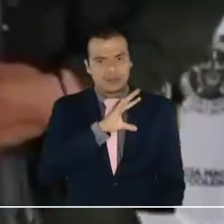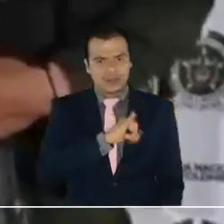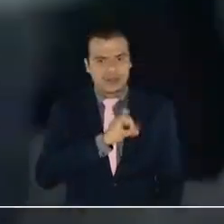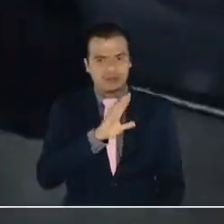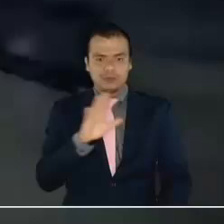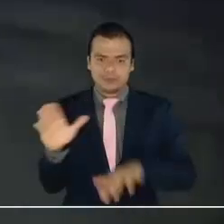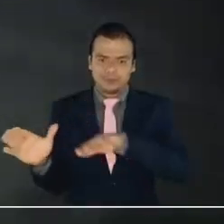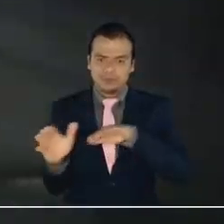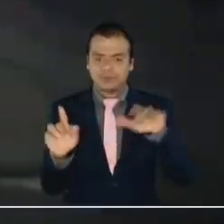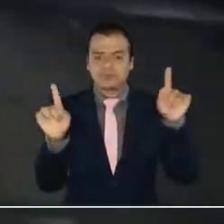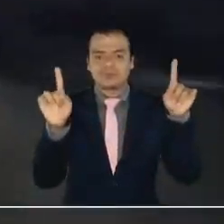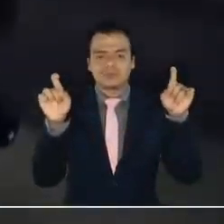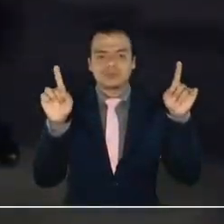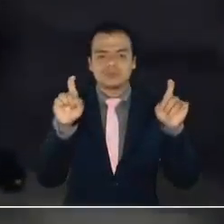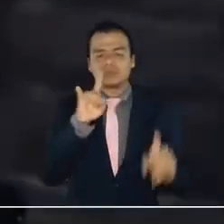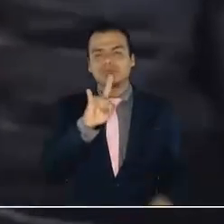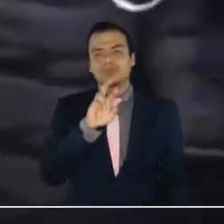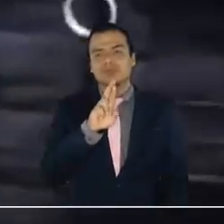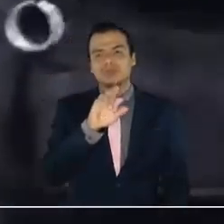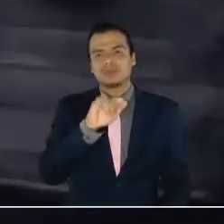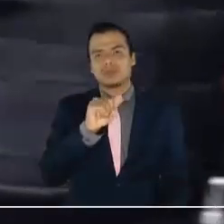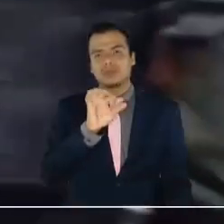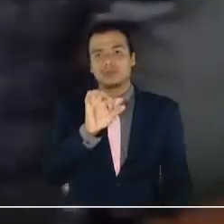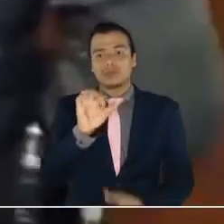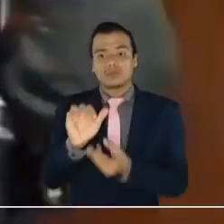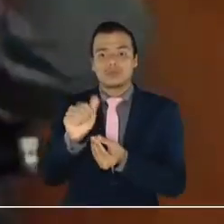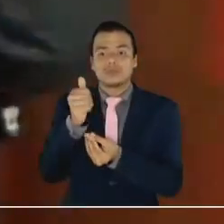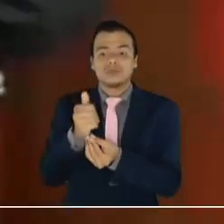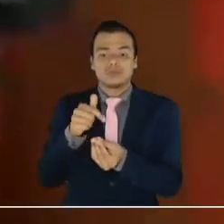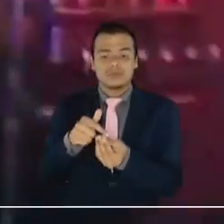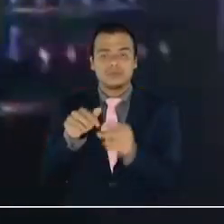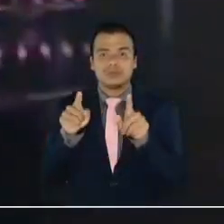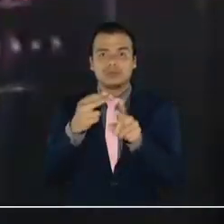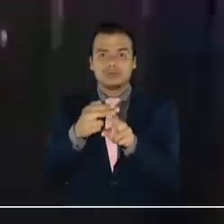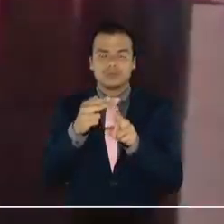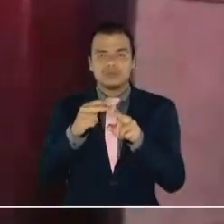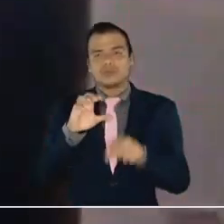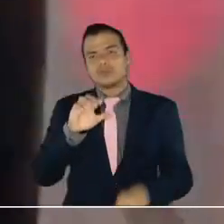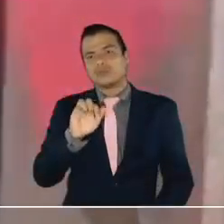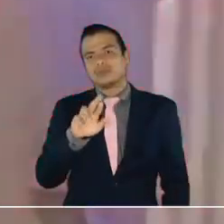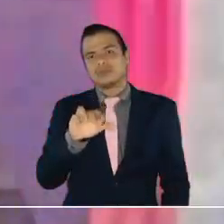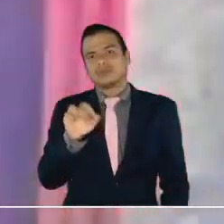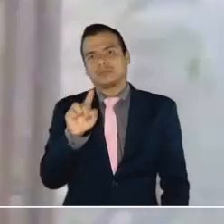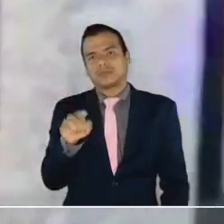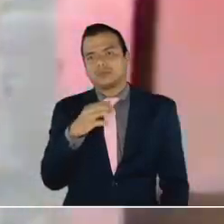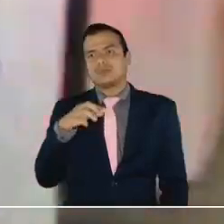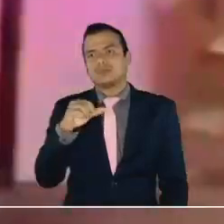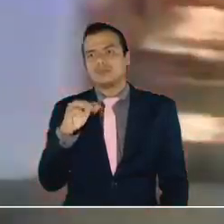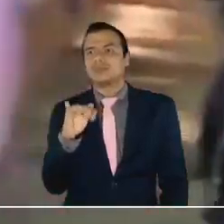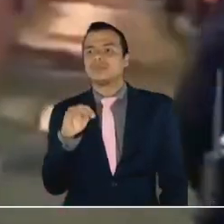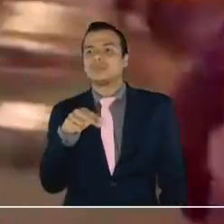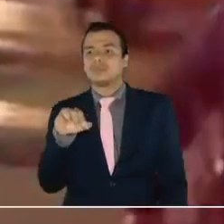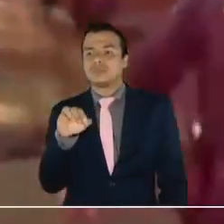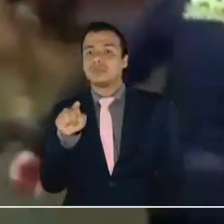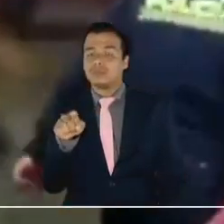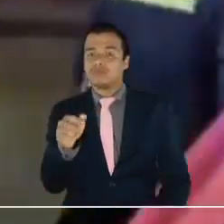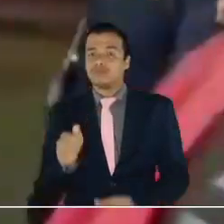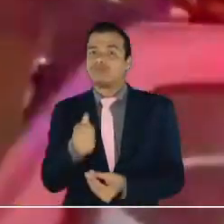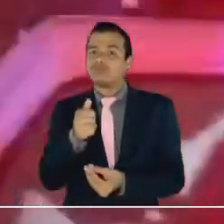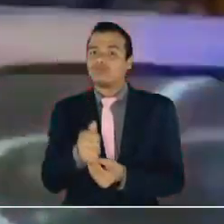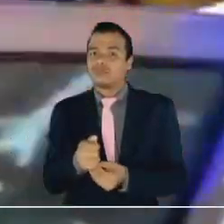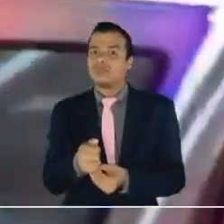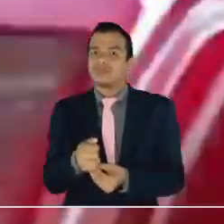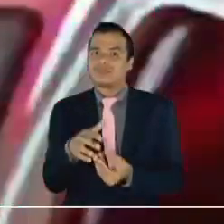organizado Residual Frente Carlos Patiño. Bajo su accionar se generó desplazamiento de las comunidades donde hacía presencia la